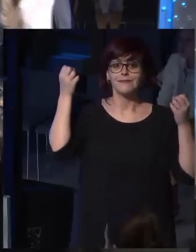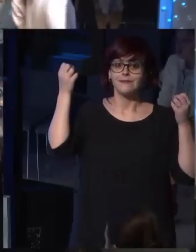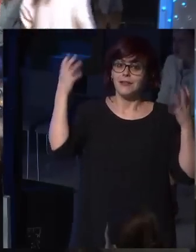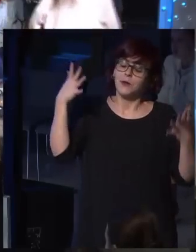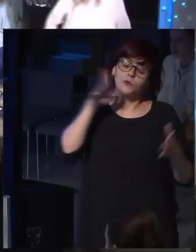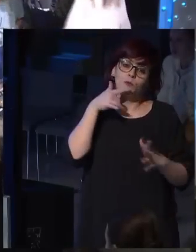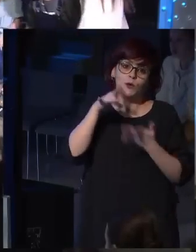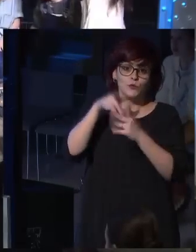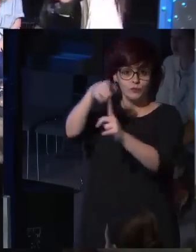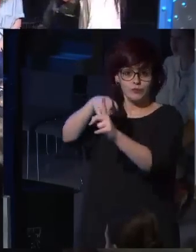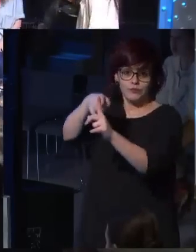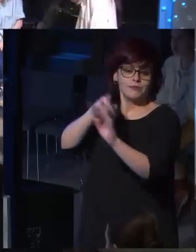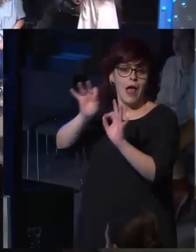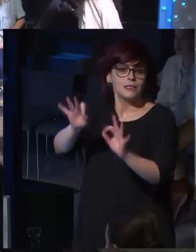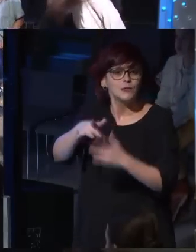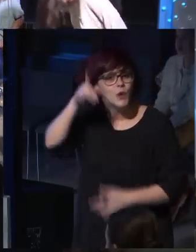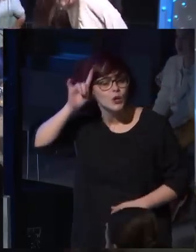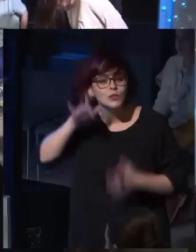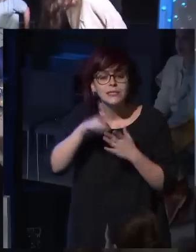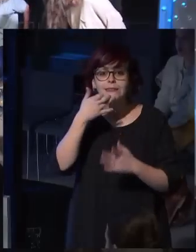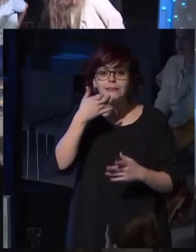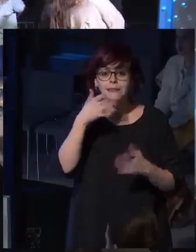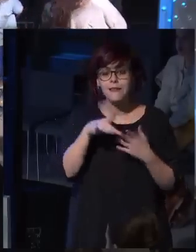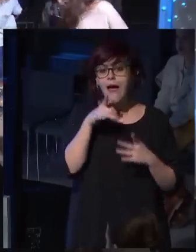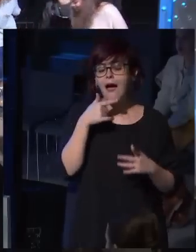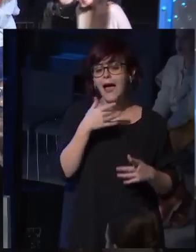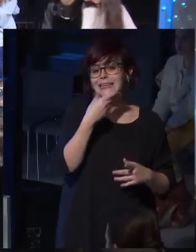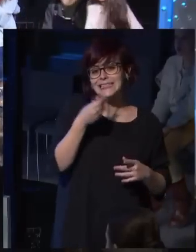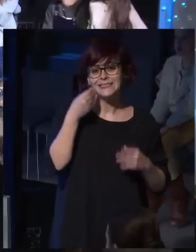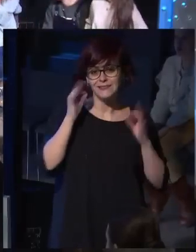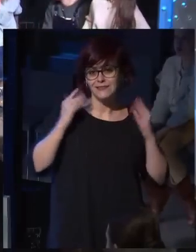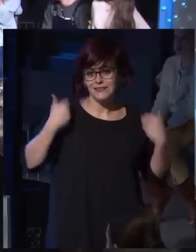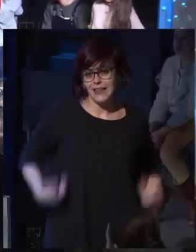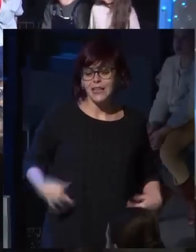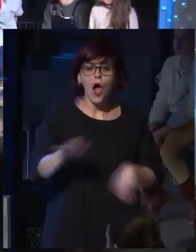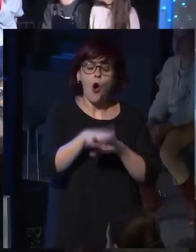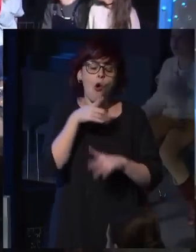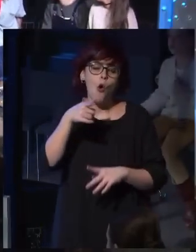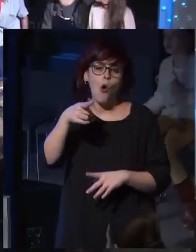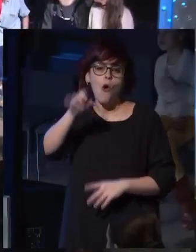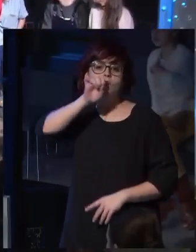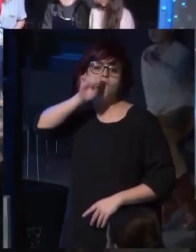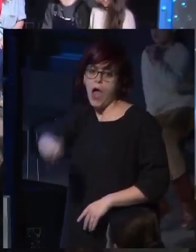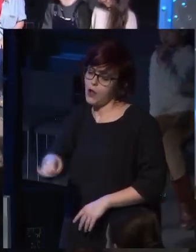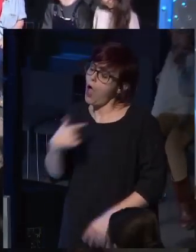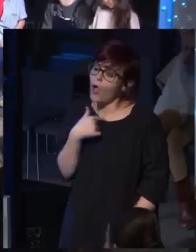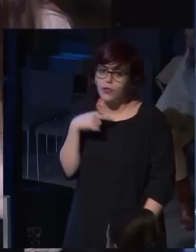Por alusiones, ya que no sé, bueno, no sé si era solo la parte estética o si realmente sois fans declaradas de las Spice Girls. Yo era muy fan de